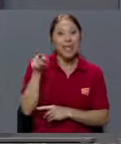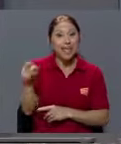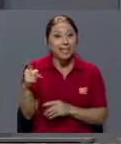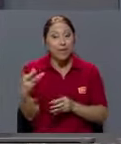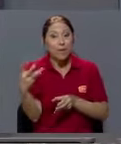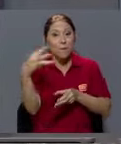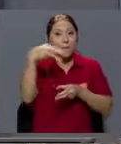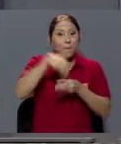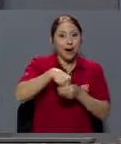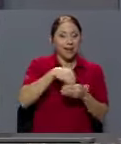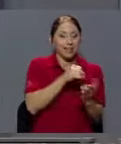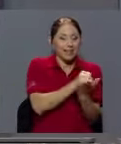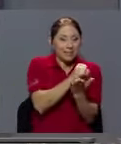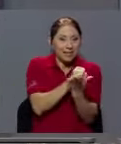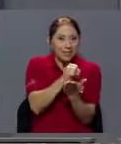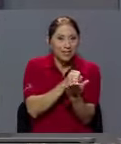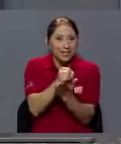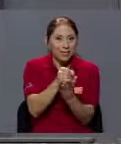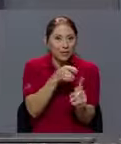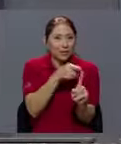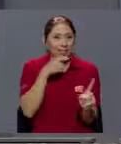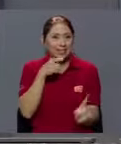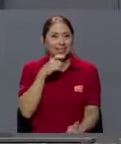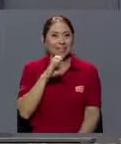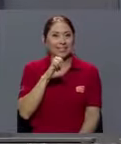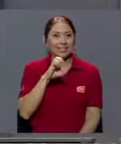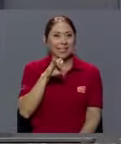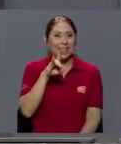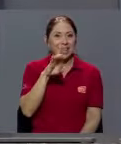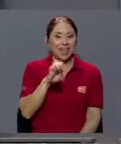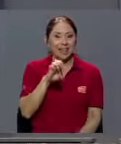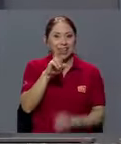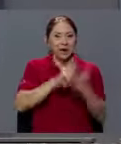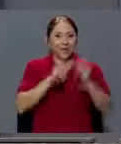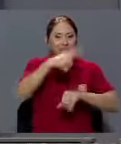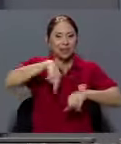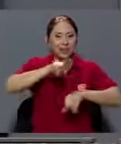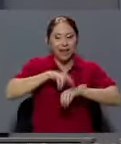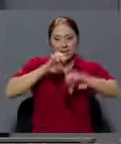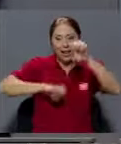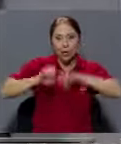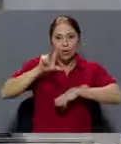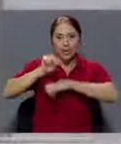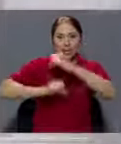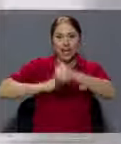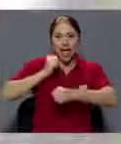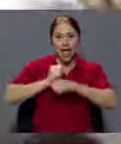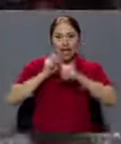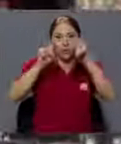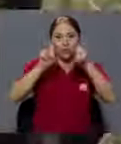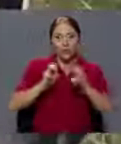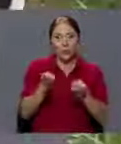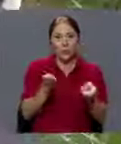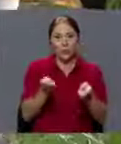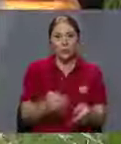esta investigación que evaluó desde el CIDE de la Universidad Nacional los 30 años del examen de bachillerato.